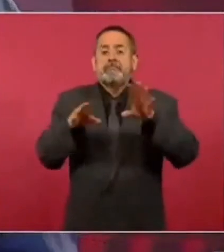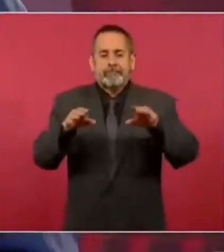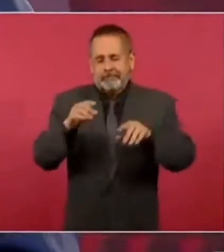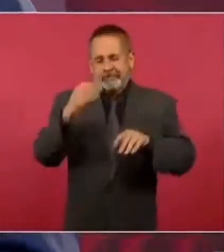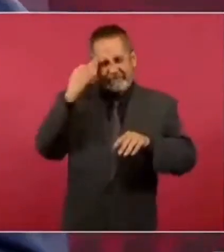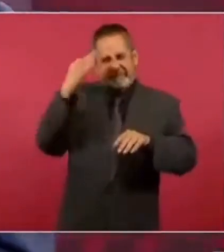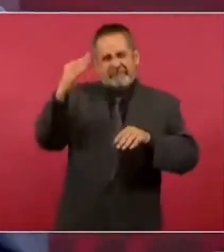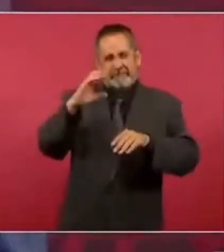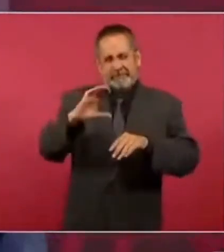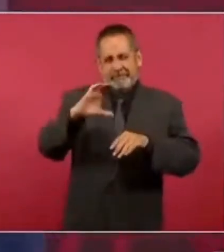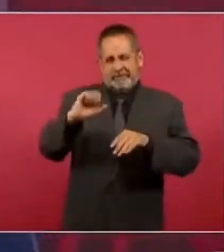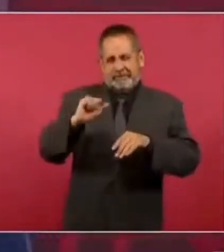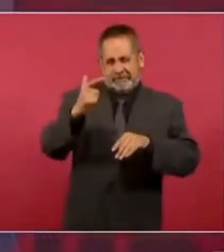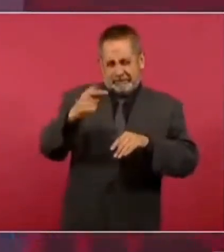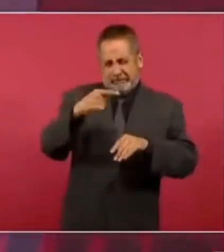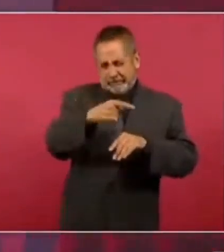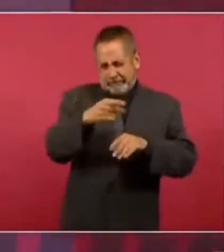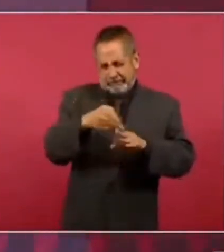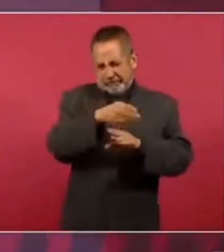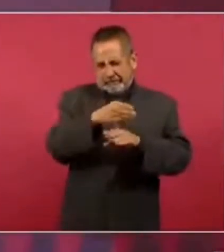para